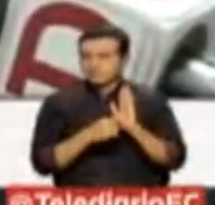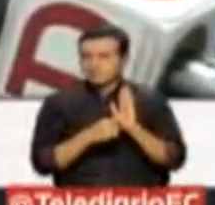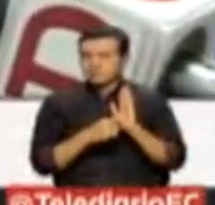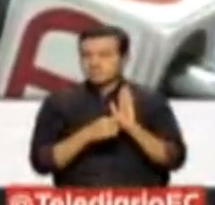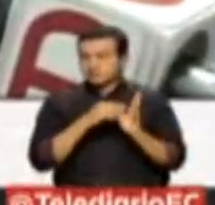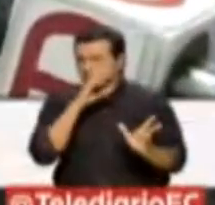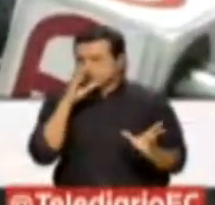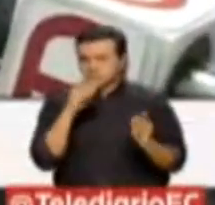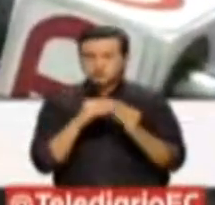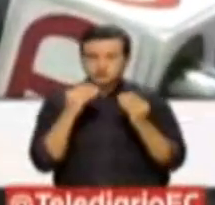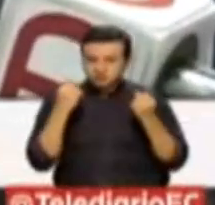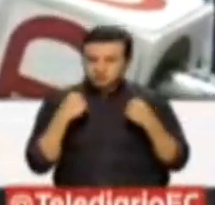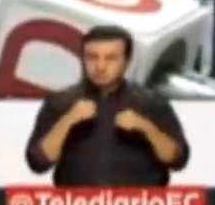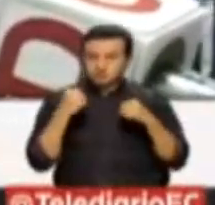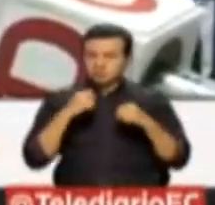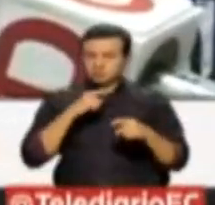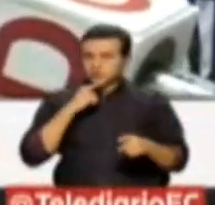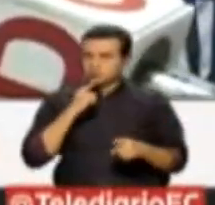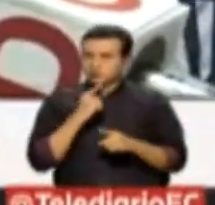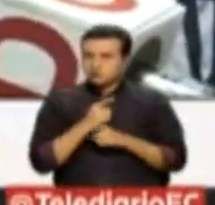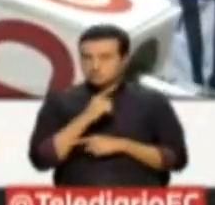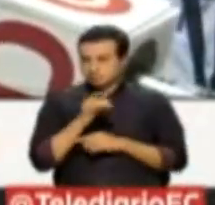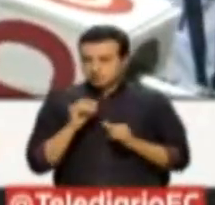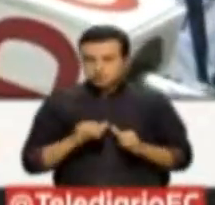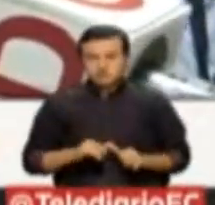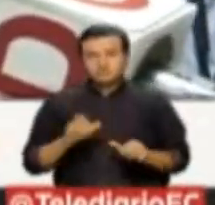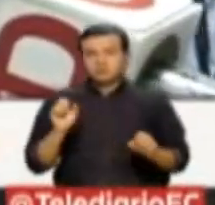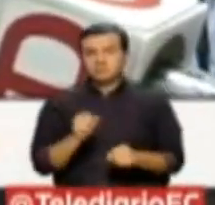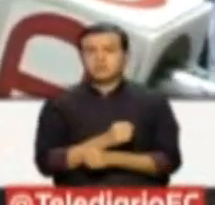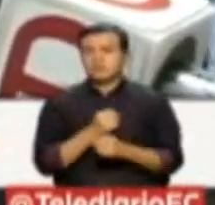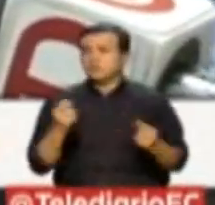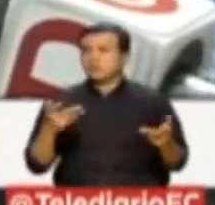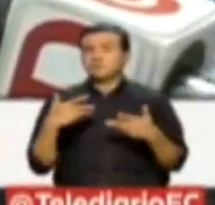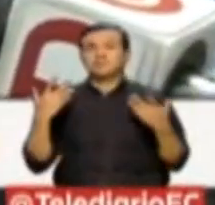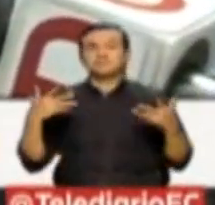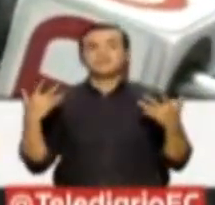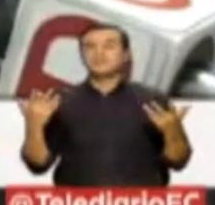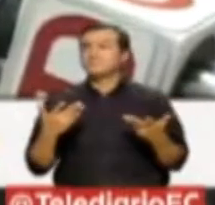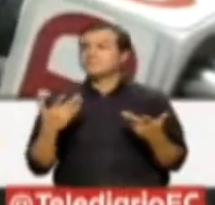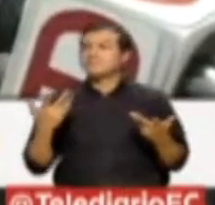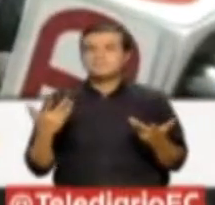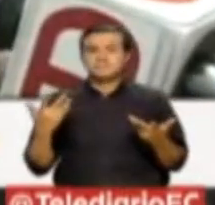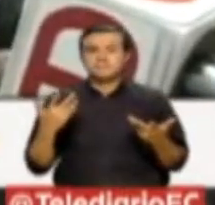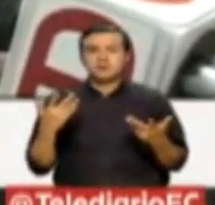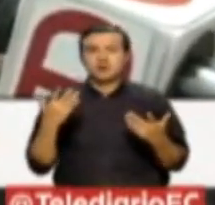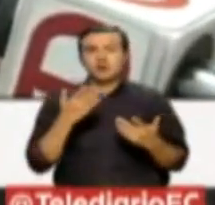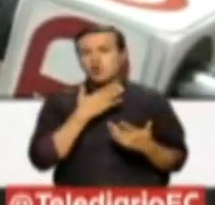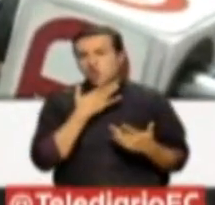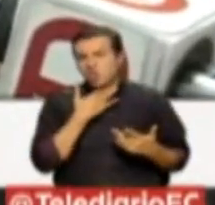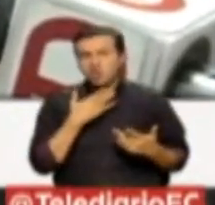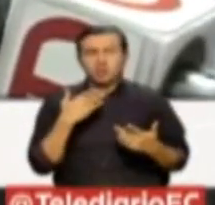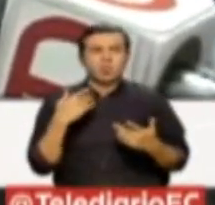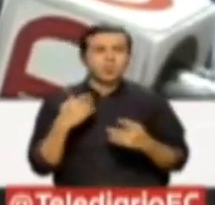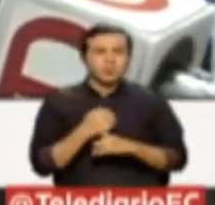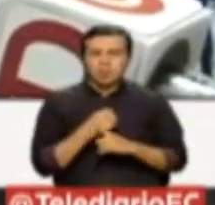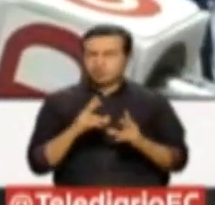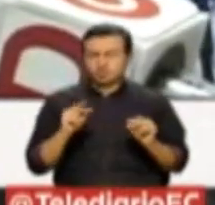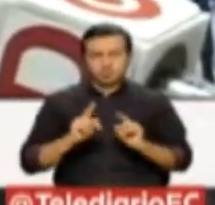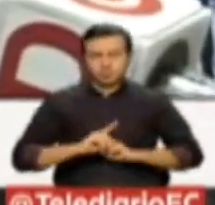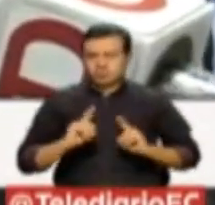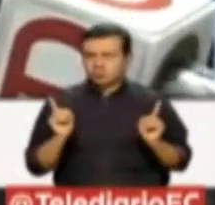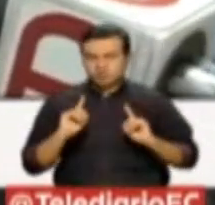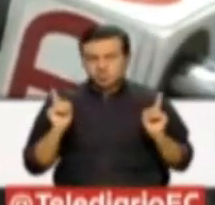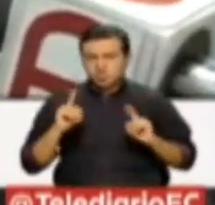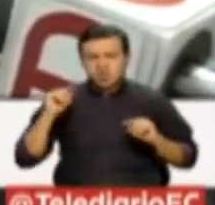todos los mecanismos que sean necesarios no vamos a la grosería no vamos